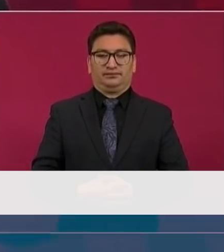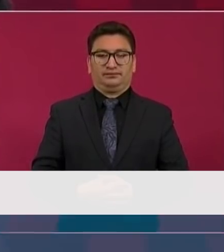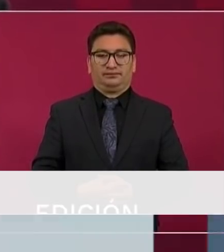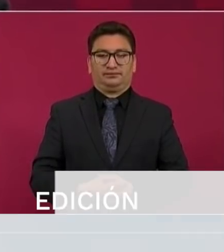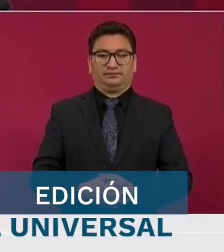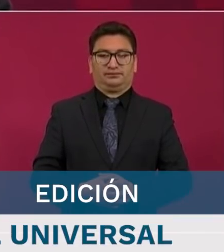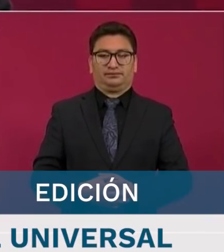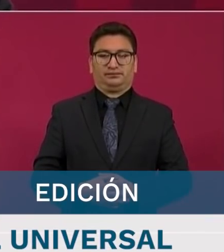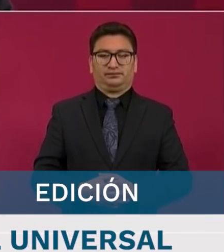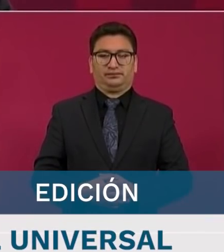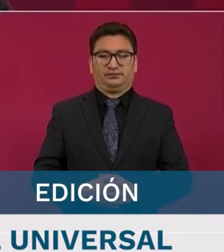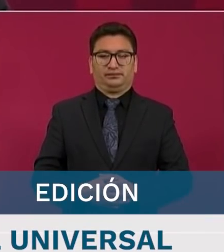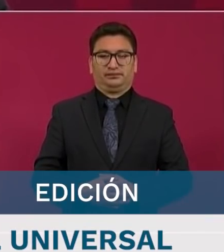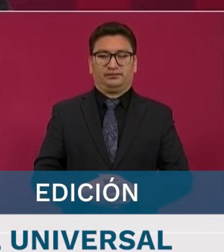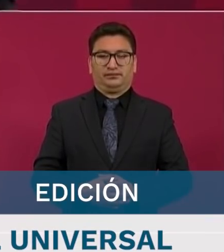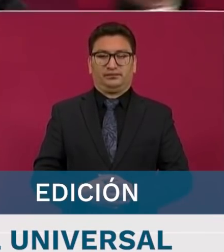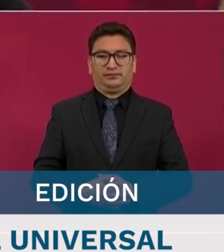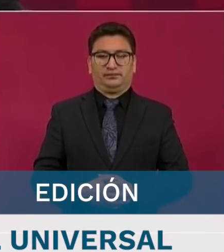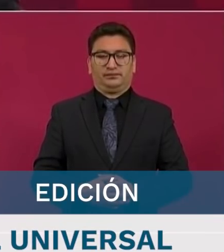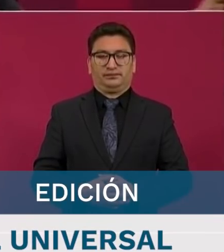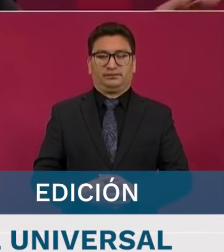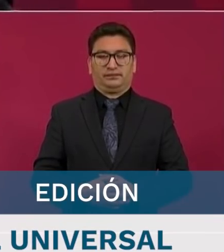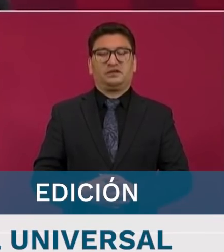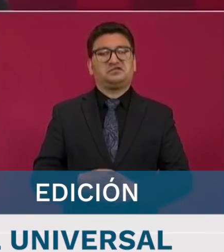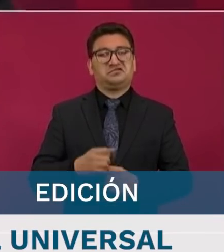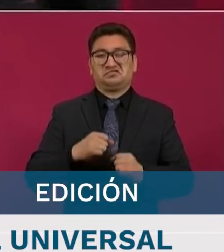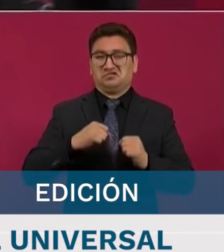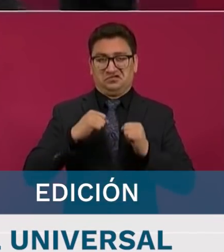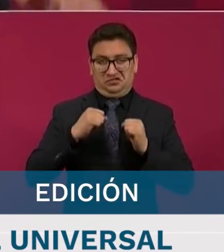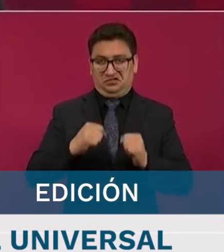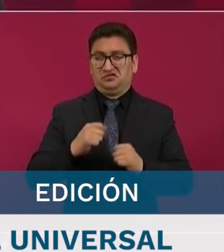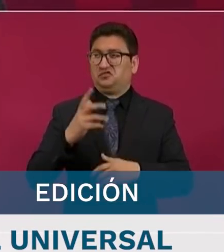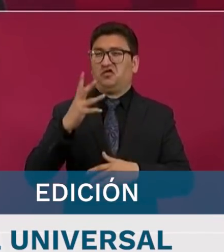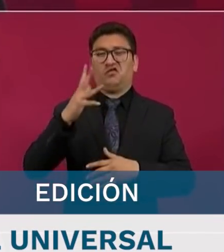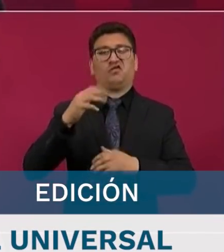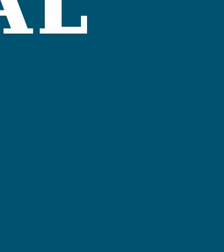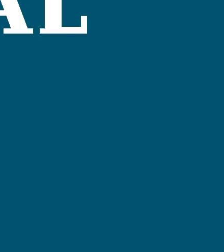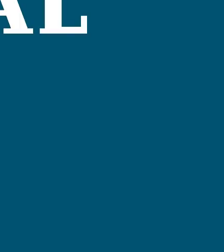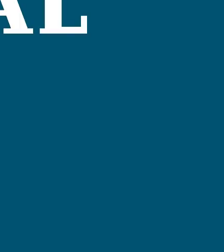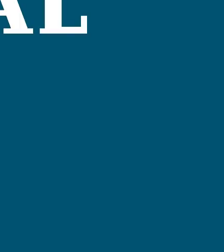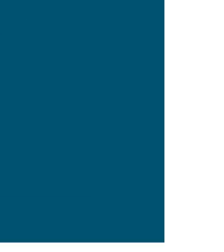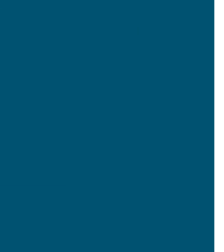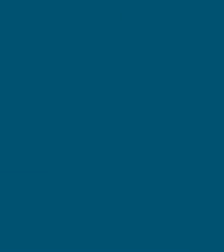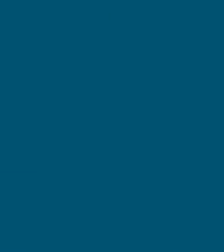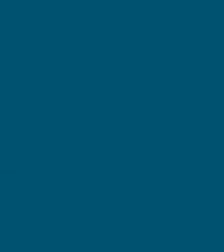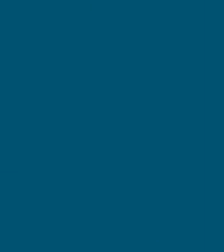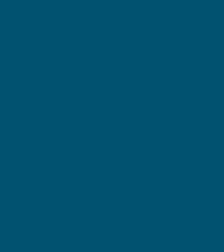Y se va a desbordar hacia adelante. Y qué bueno.